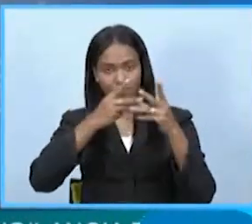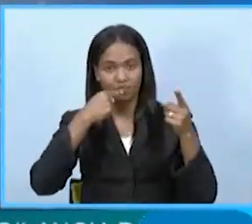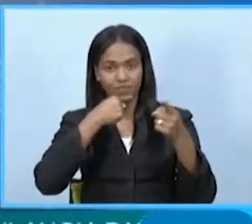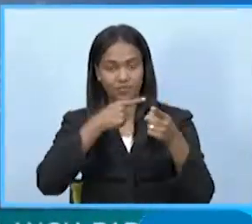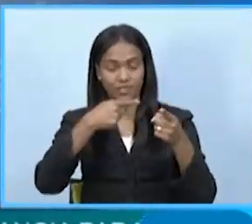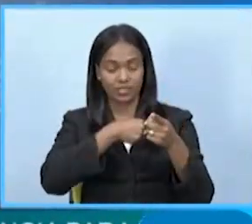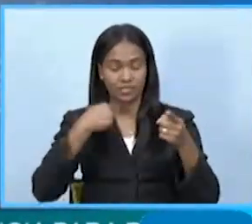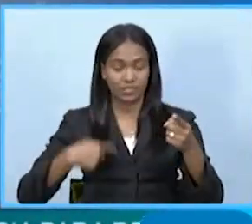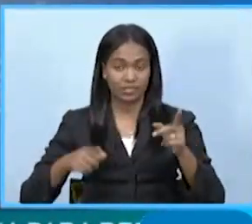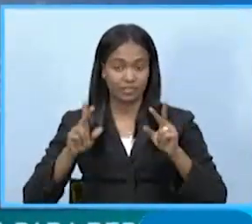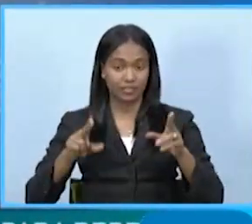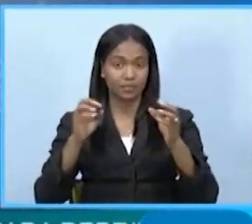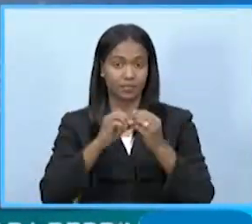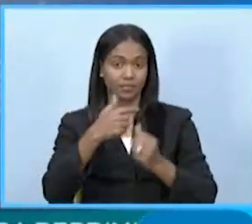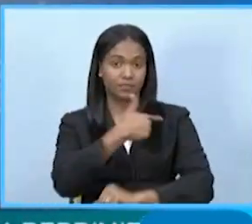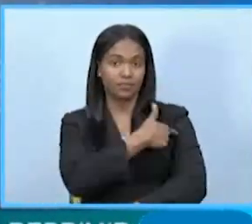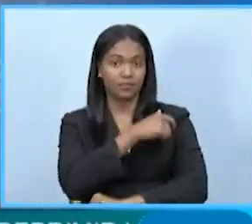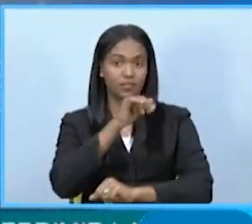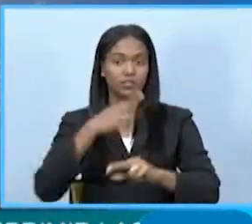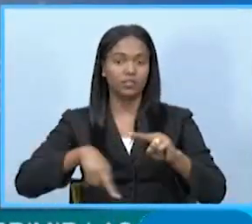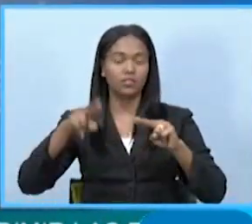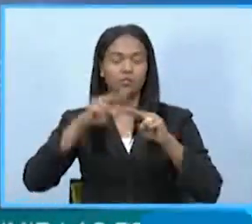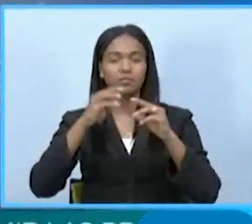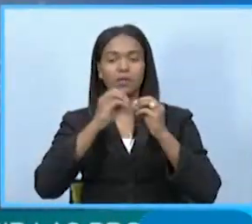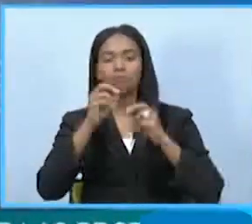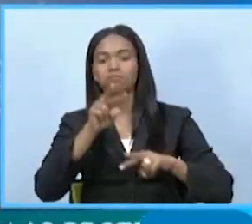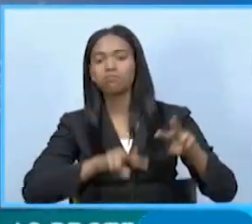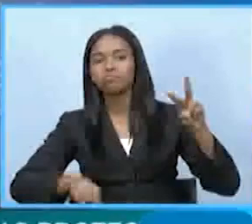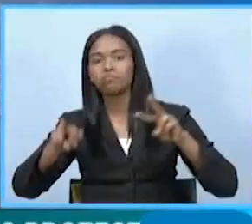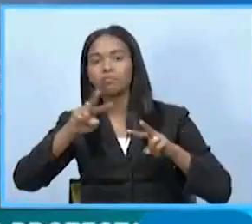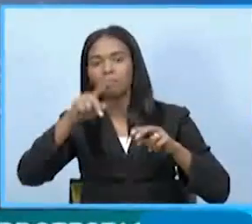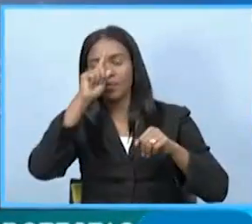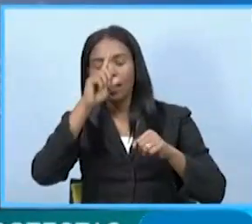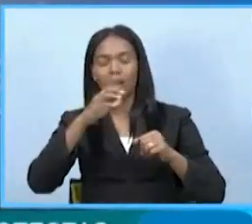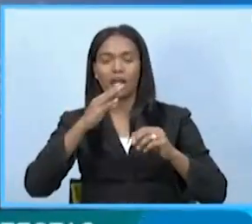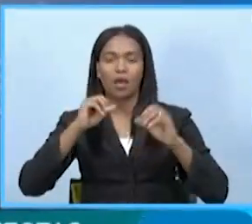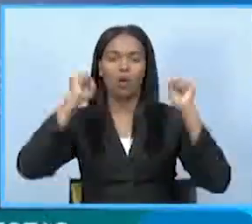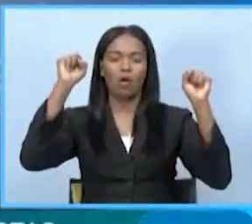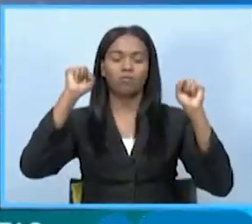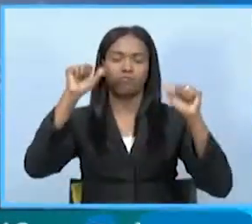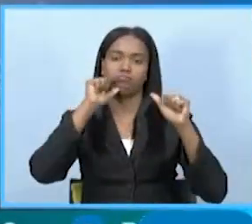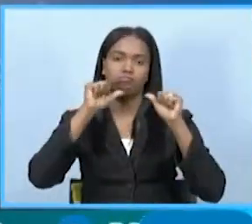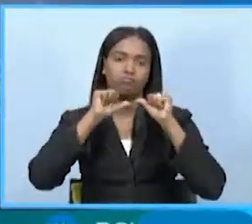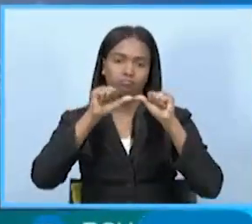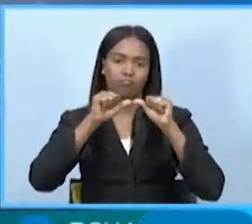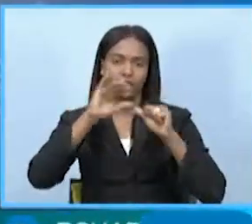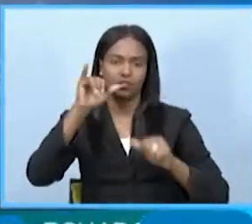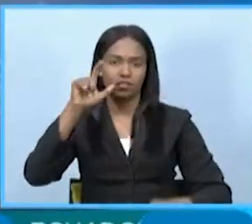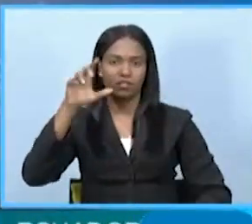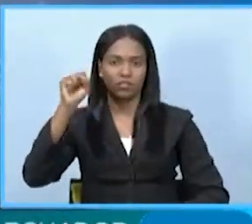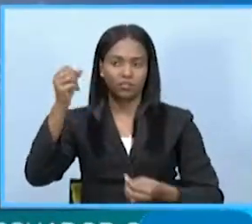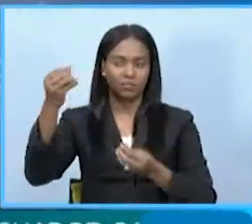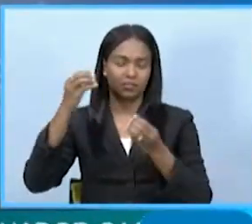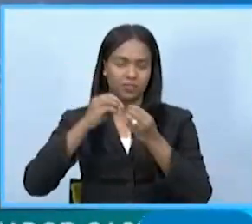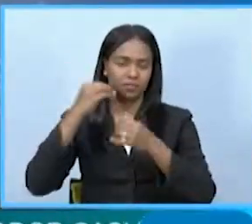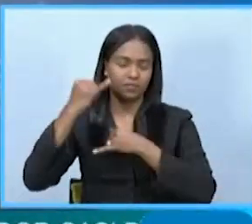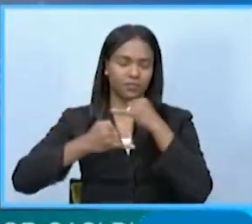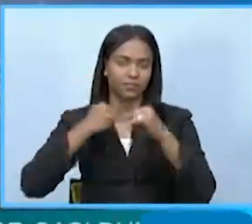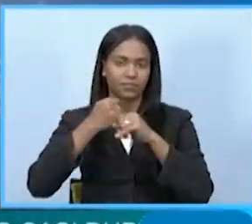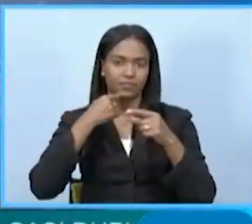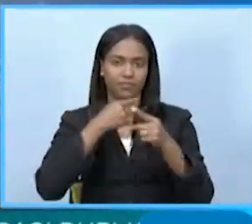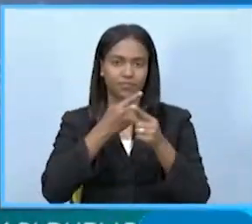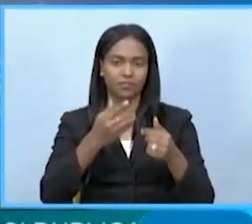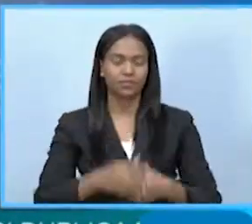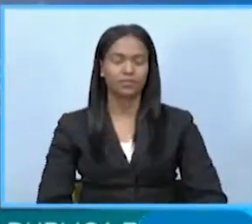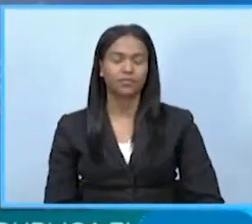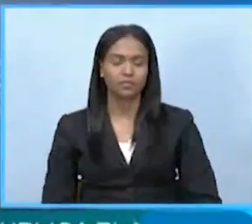China acelera la vacunación y aumenta la vigilancia para reprimir las protestas. Giancarlo Acevedo con las internacionales. Veamos el